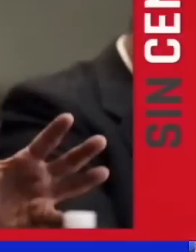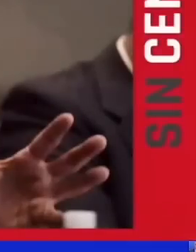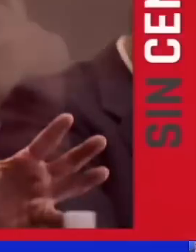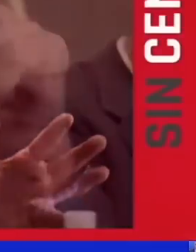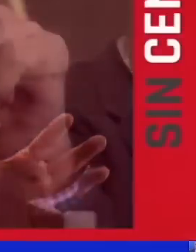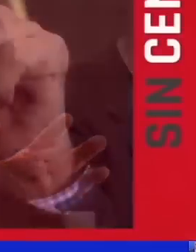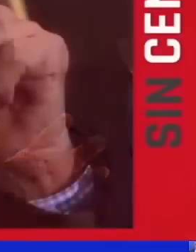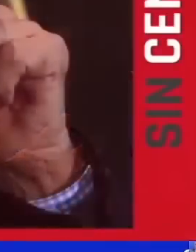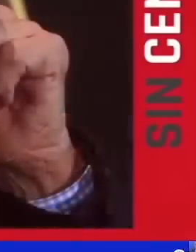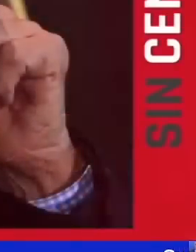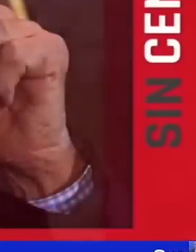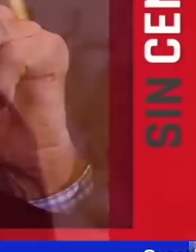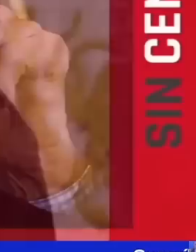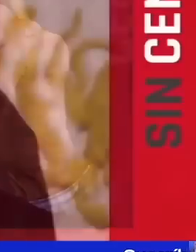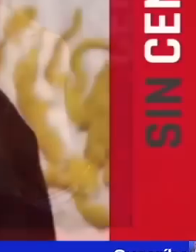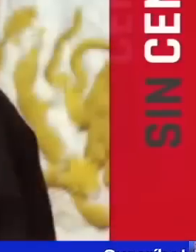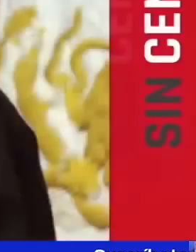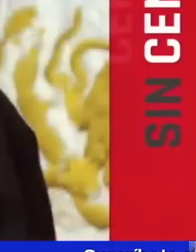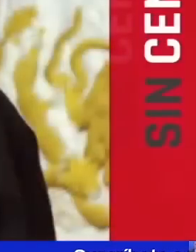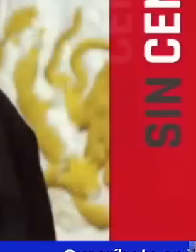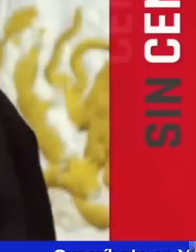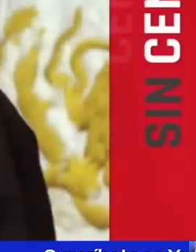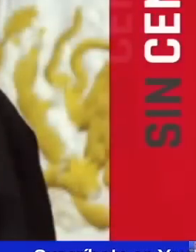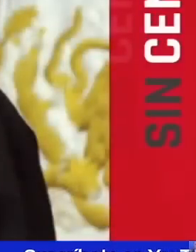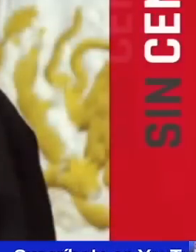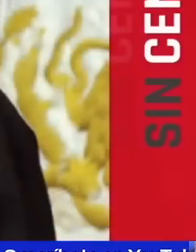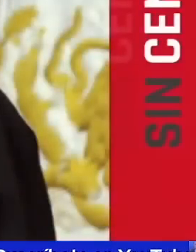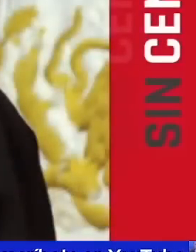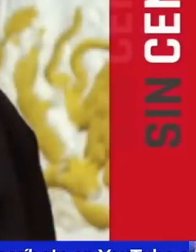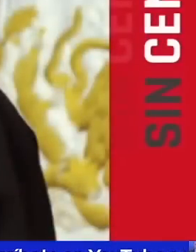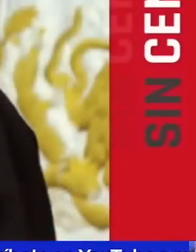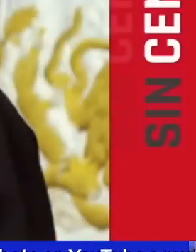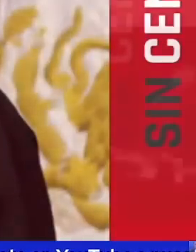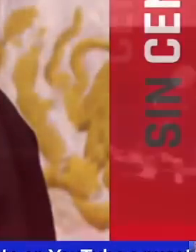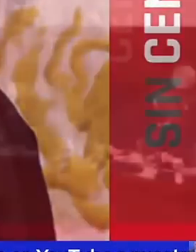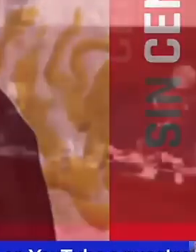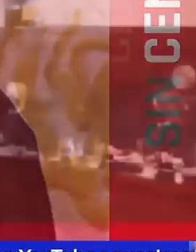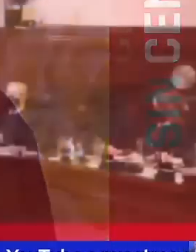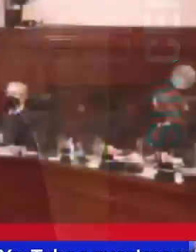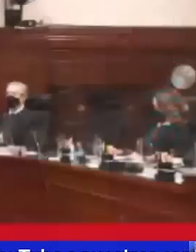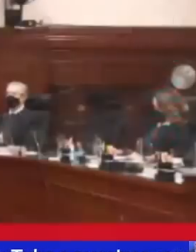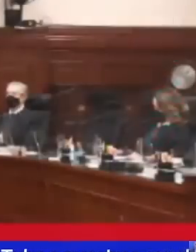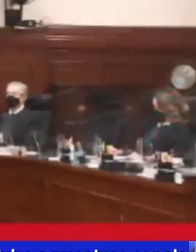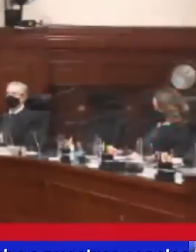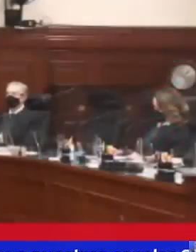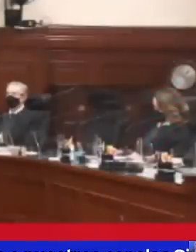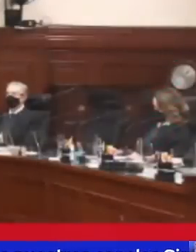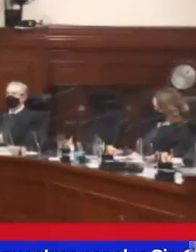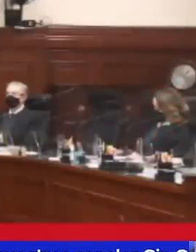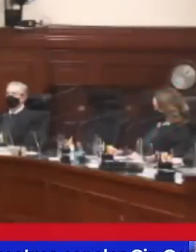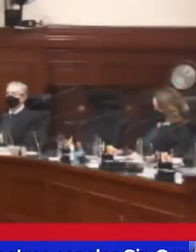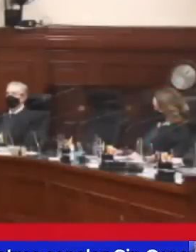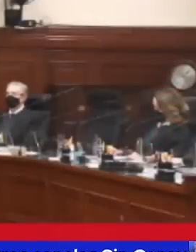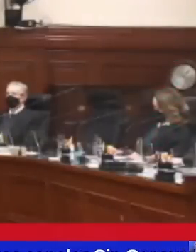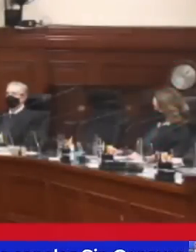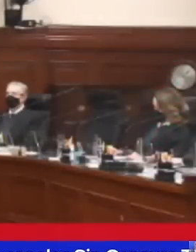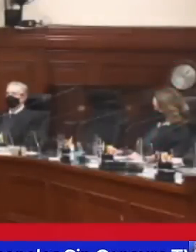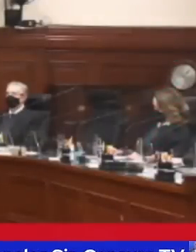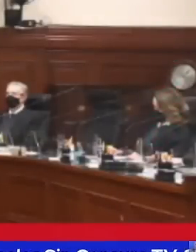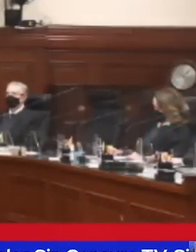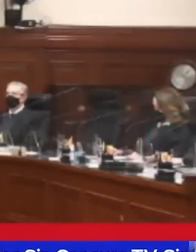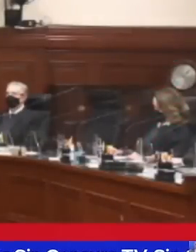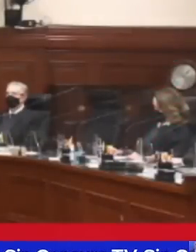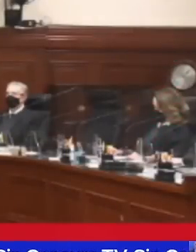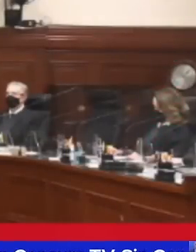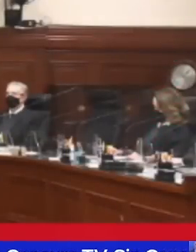¿cómo? Si de por sí la Corte está dedicada nada más a defender intereses financieros o de los financieros. A ver, digan ustedes si conocen una decisión